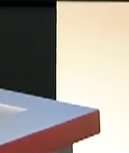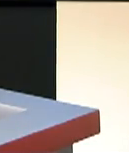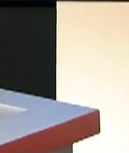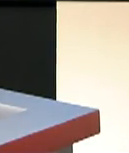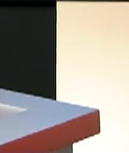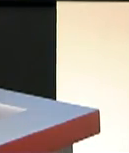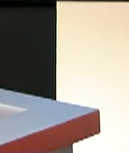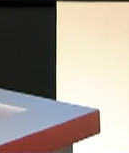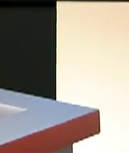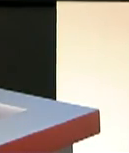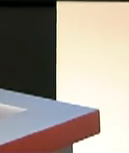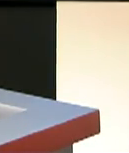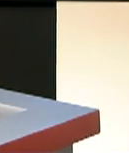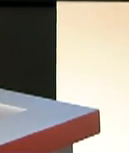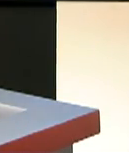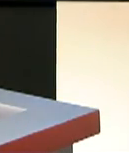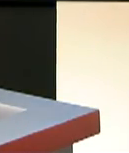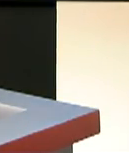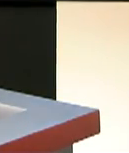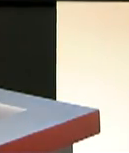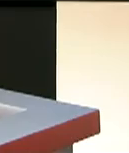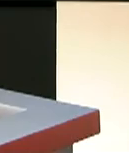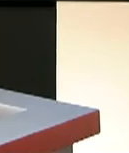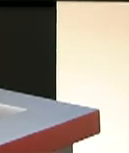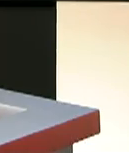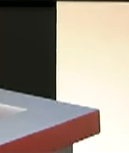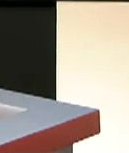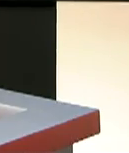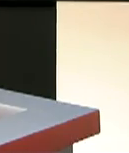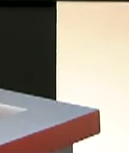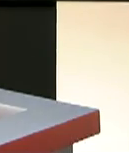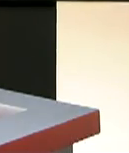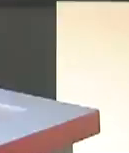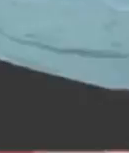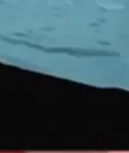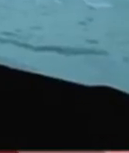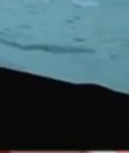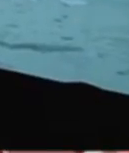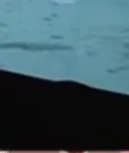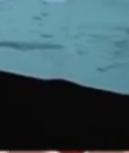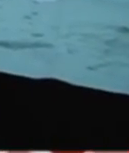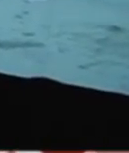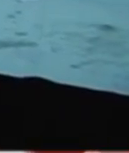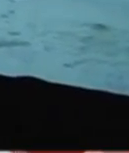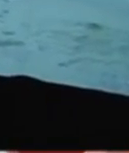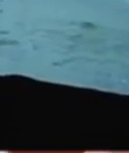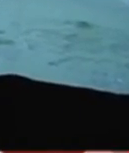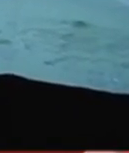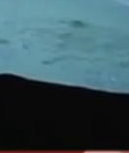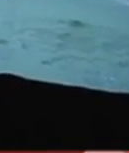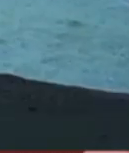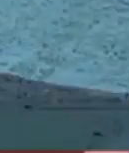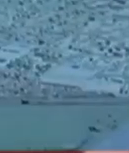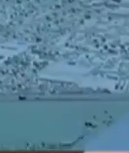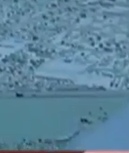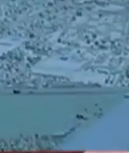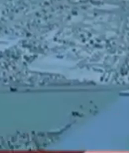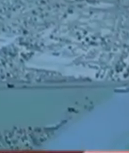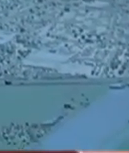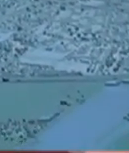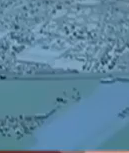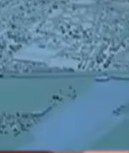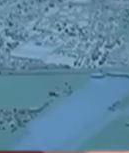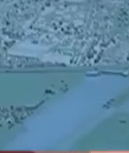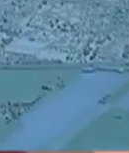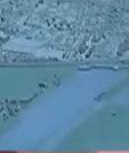público capitalino la compleja transformación urbanística de su ciudad. Una espectacular maqueta de la Ciudad de México es la